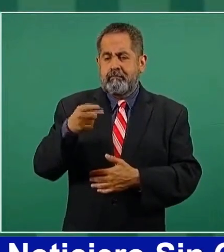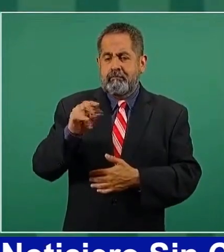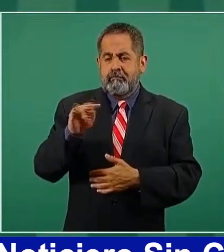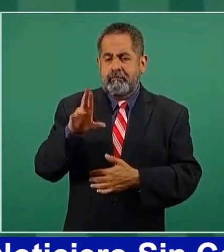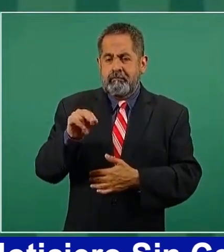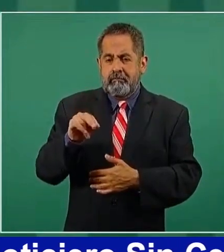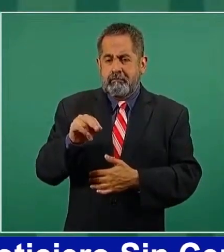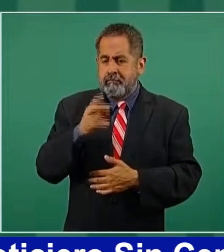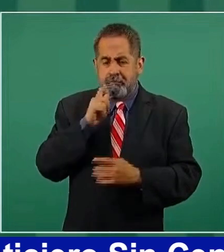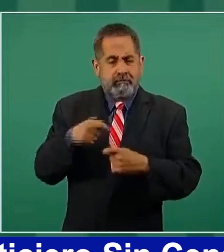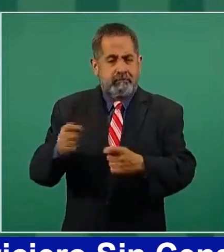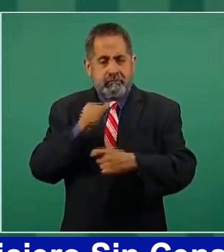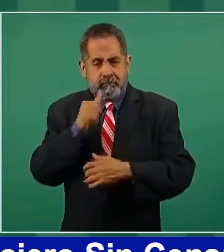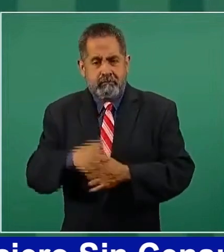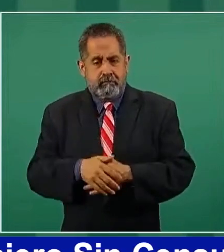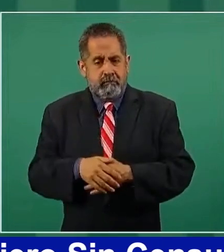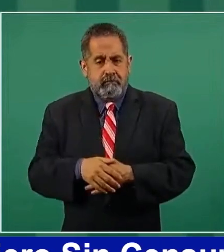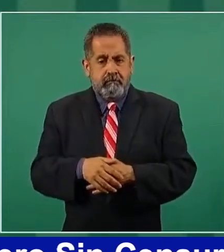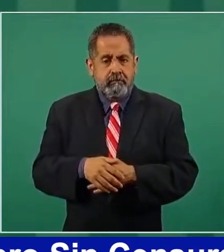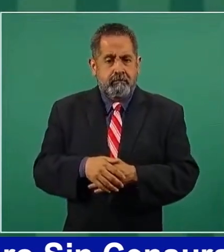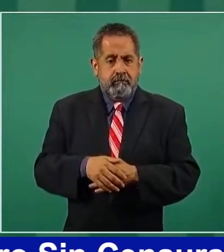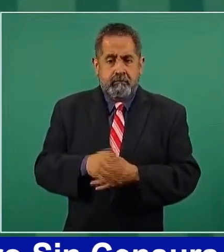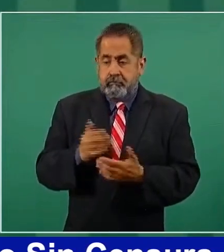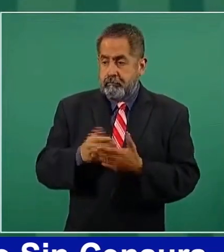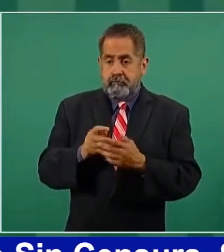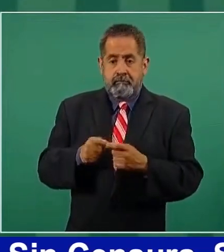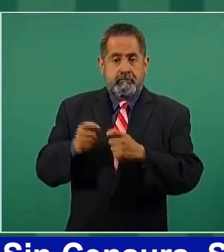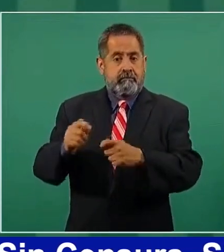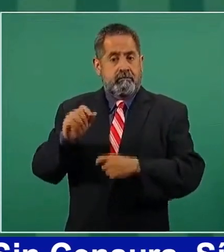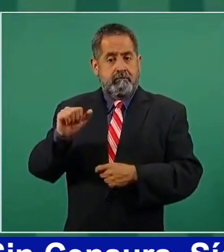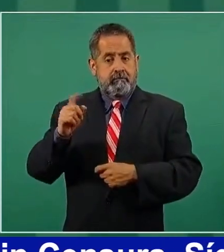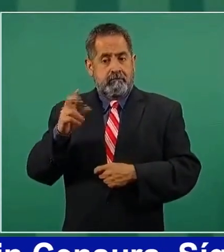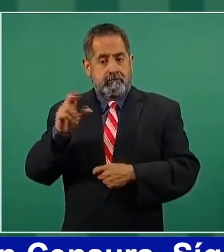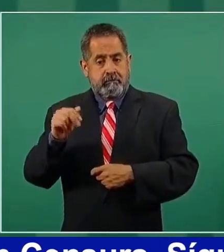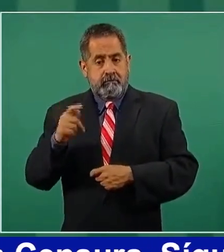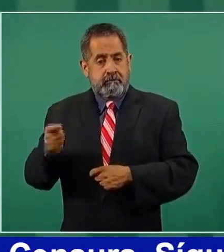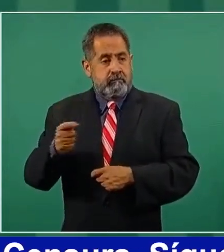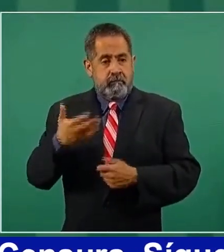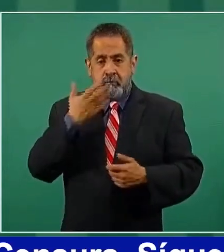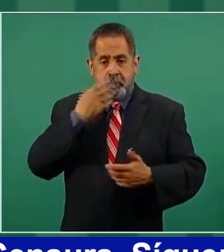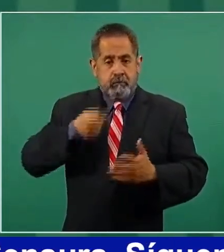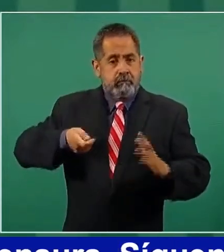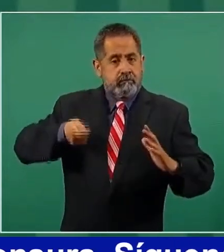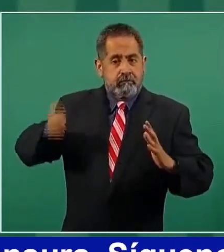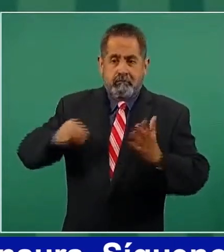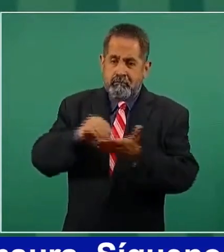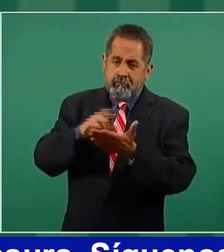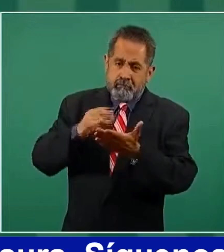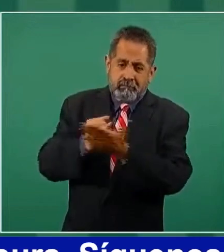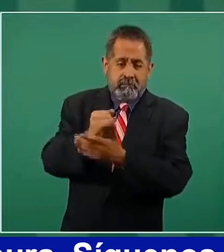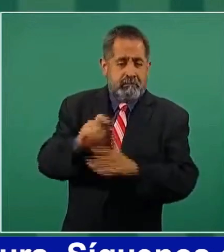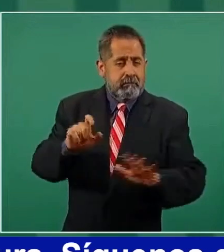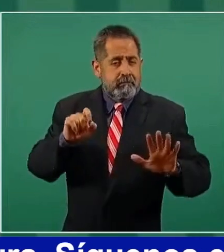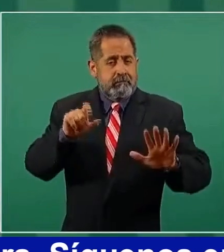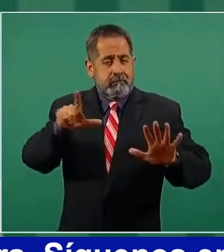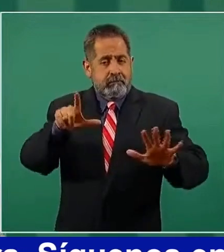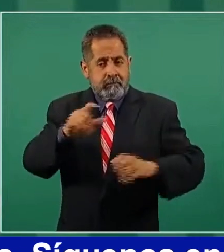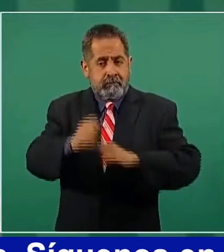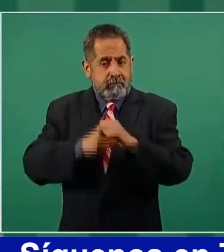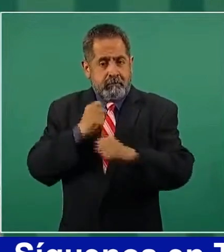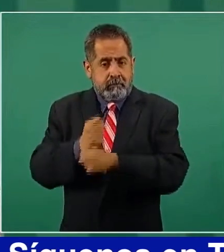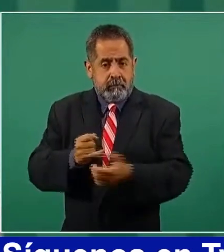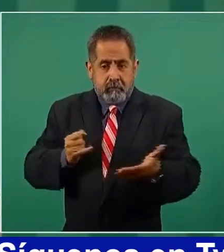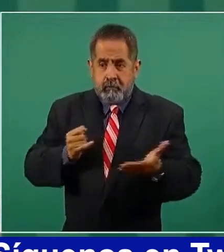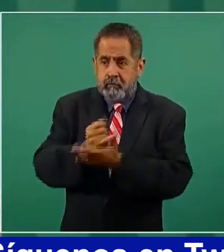y le concedieron un amparo porque no tenía sentencia, 27 años